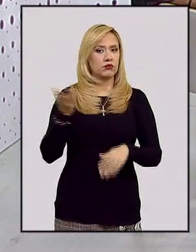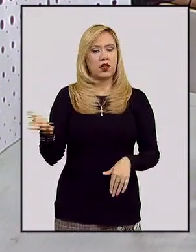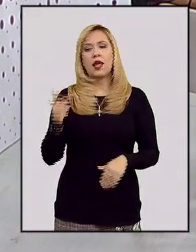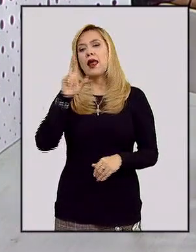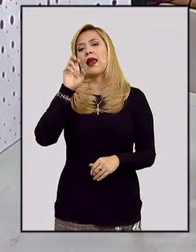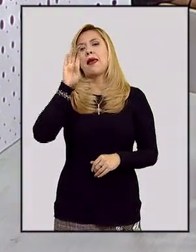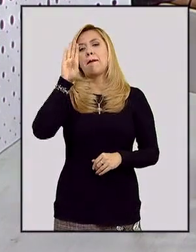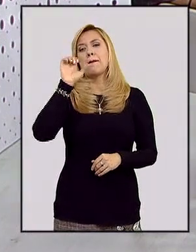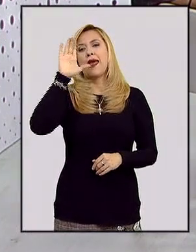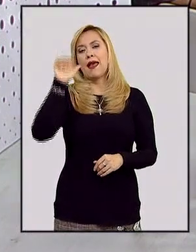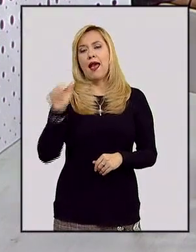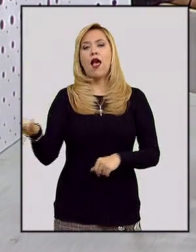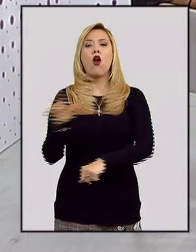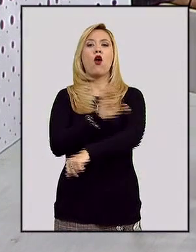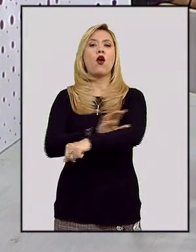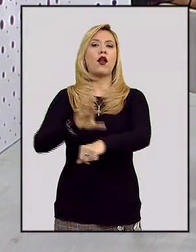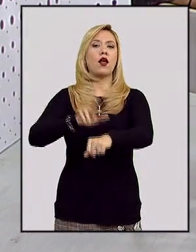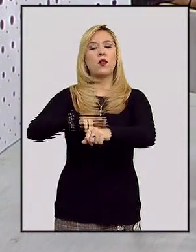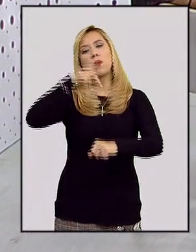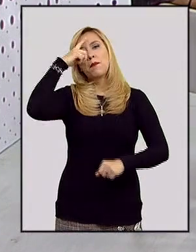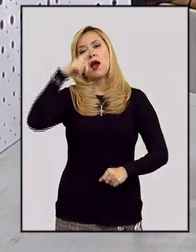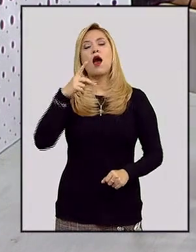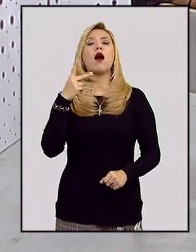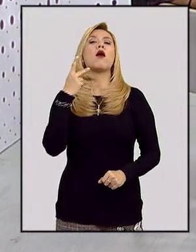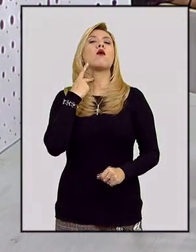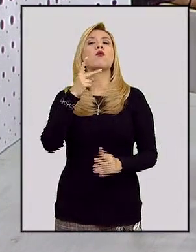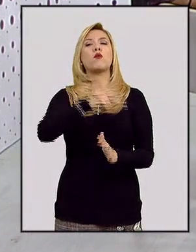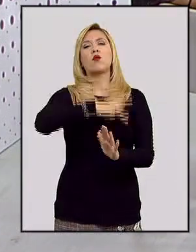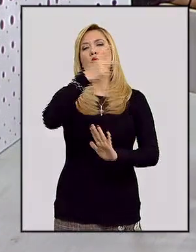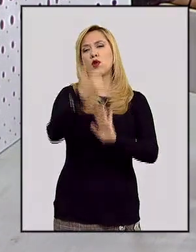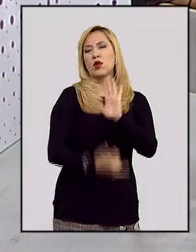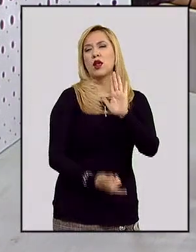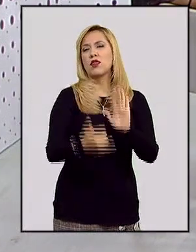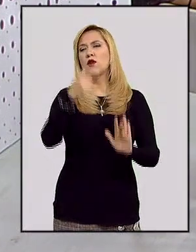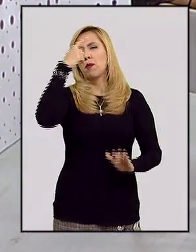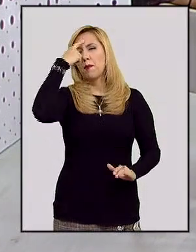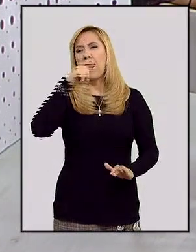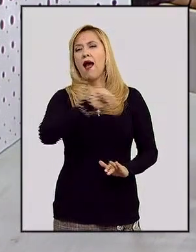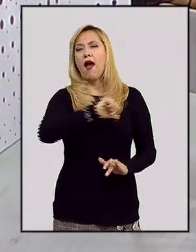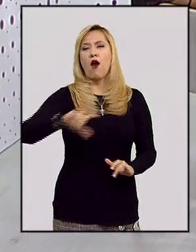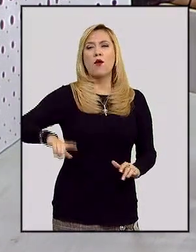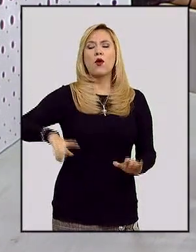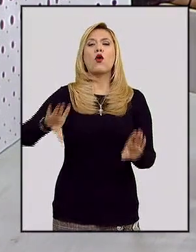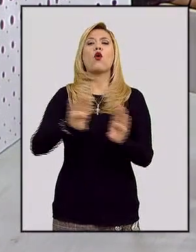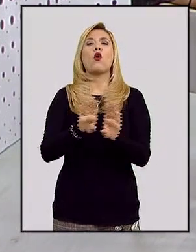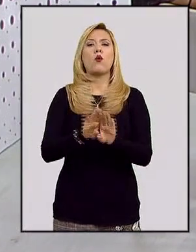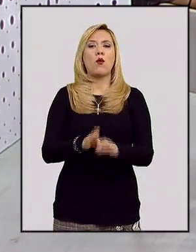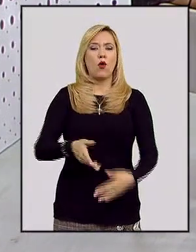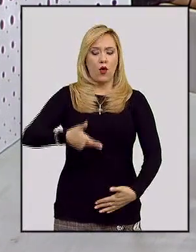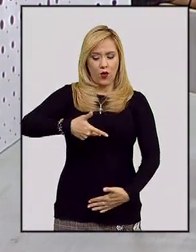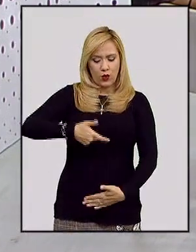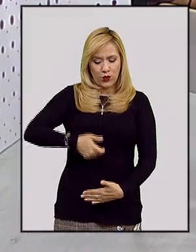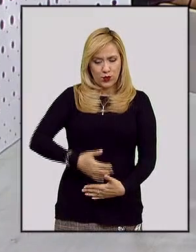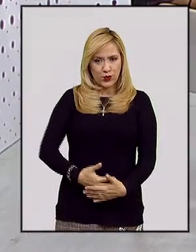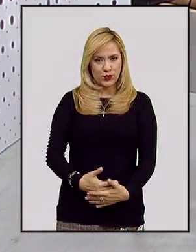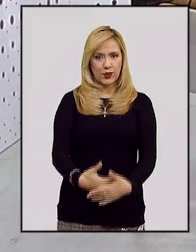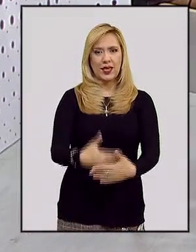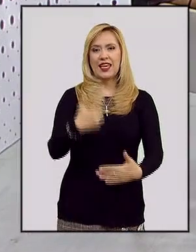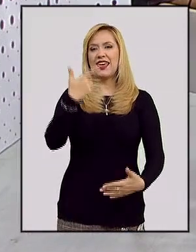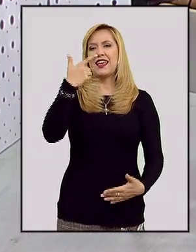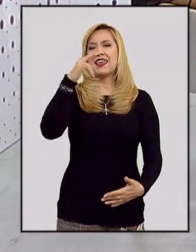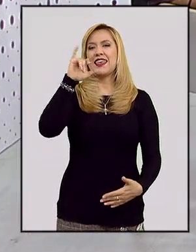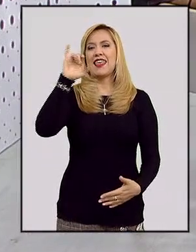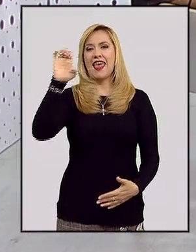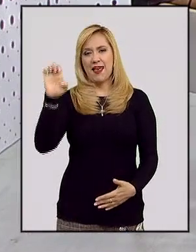es coordinadora de incidencia en política pública de Grupo de Información en Reproducción Elegida, GIRE, y con Diana Barreto,